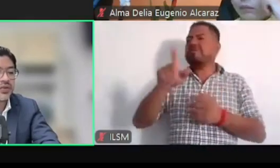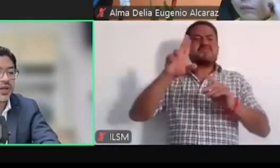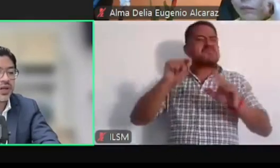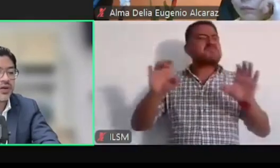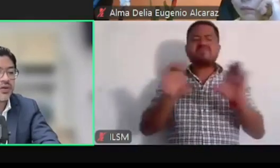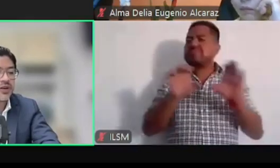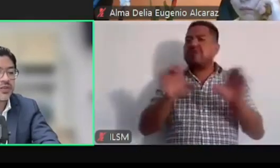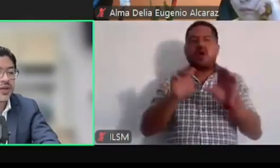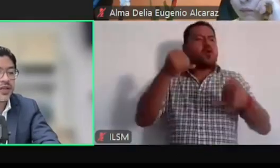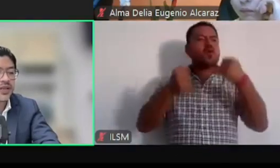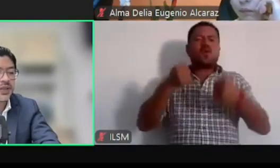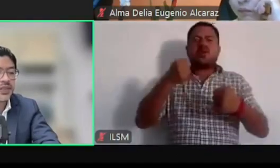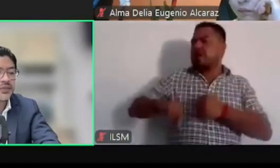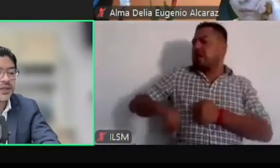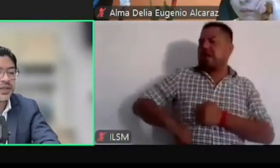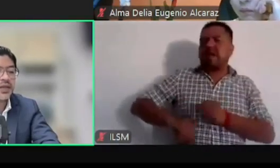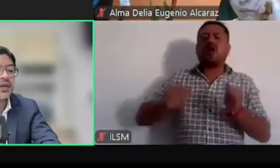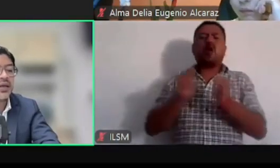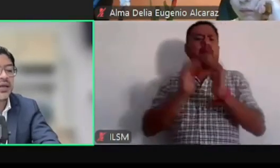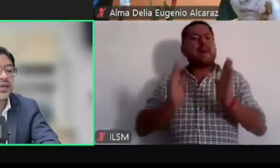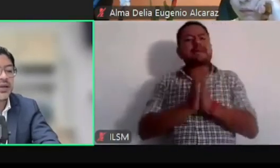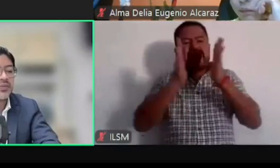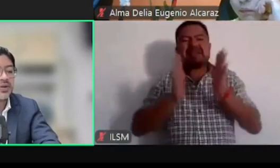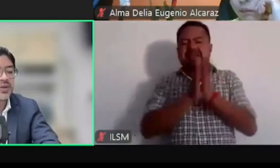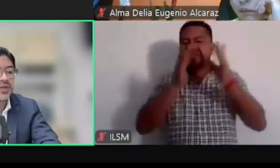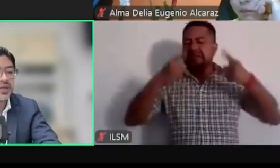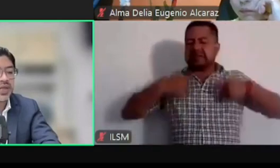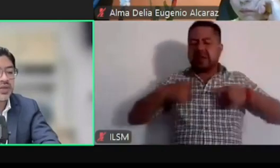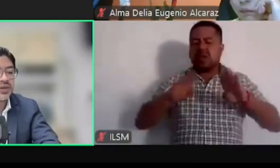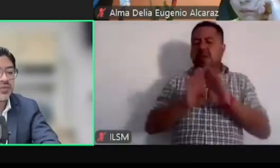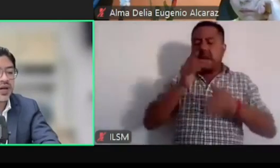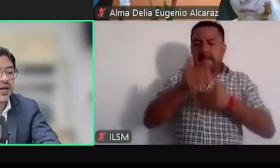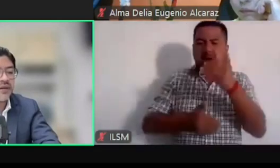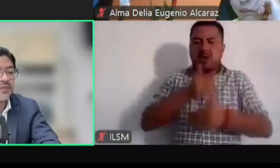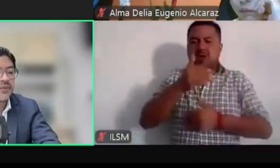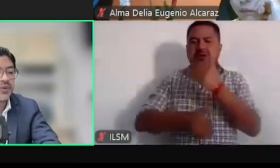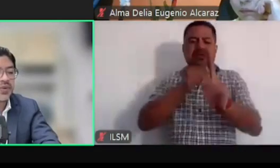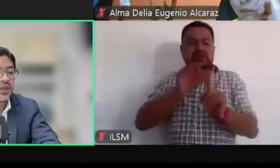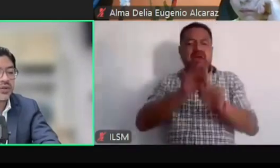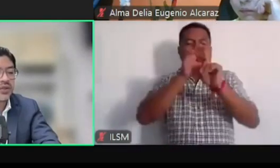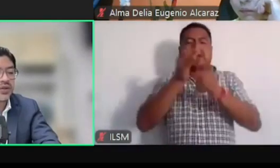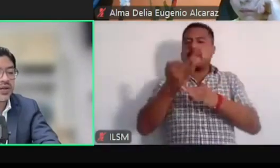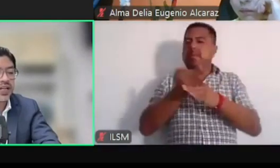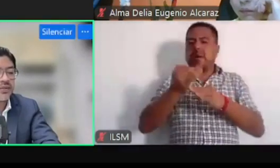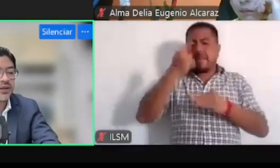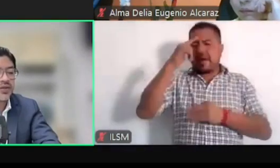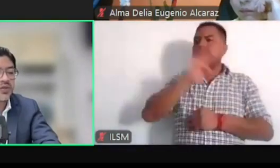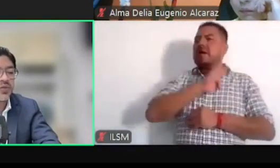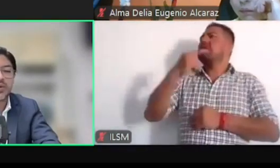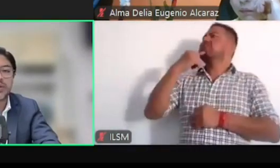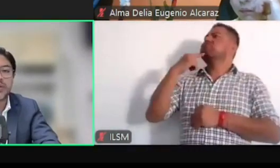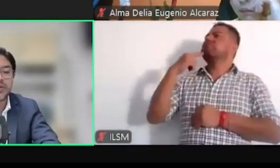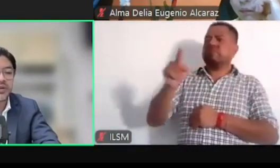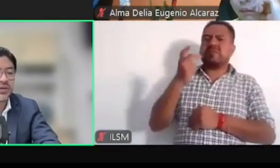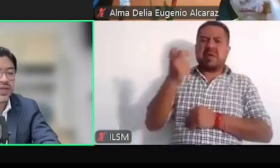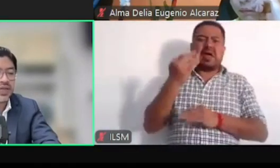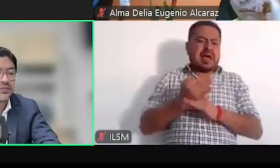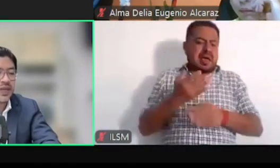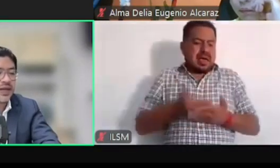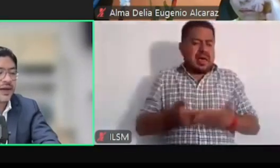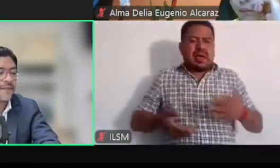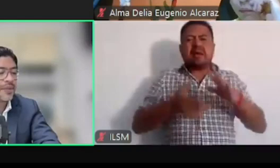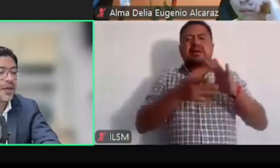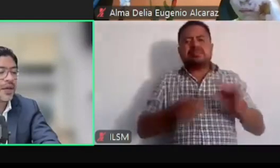su interés jurídico como aspirante y participante del proceso de selección de morena para impugnar los actos reclamados como a continuación